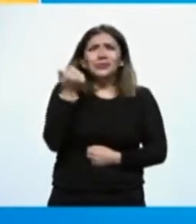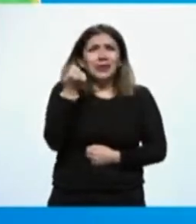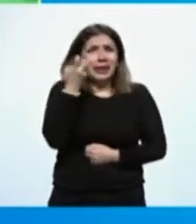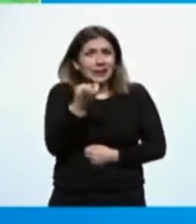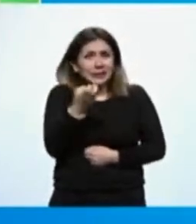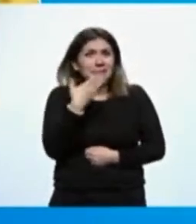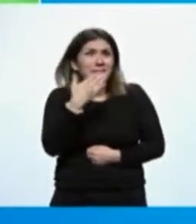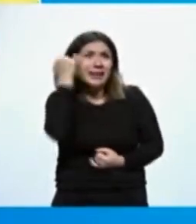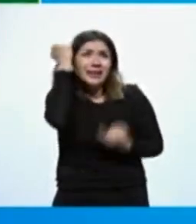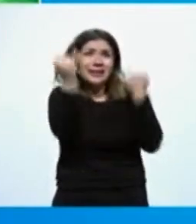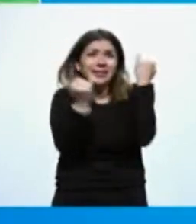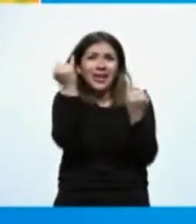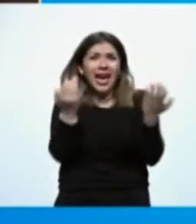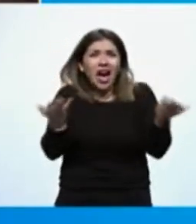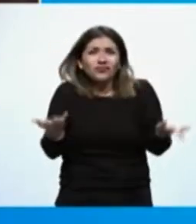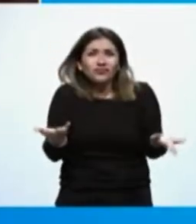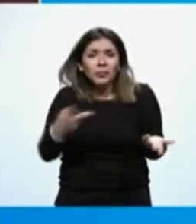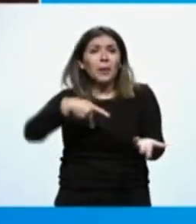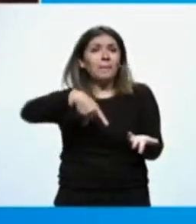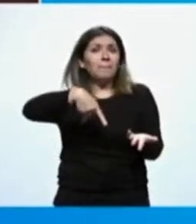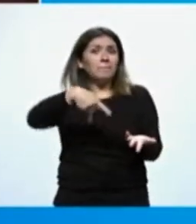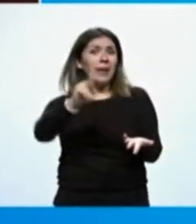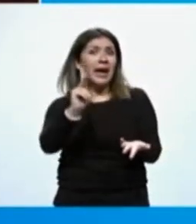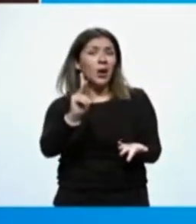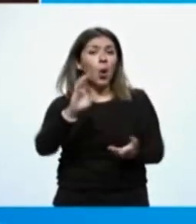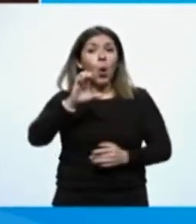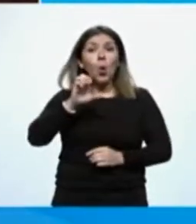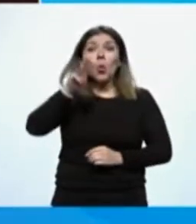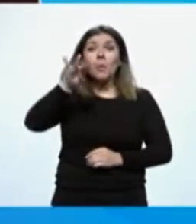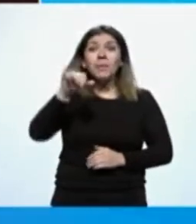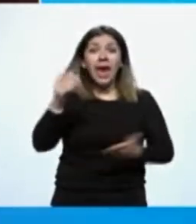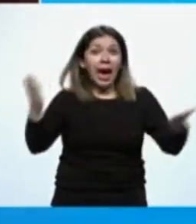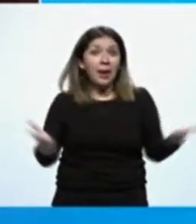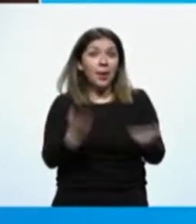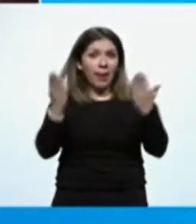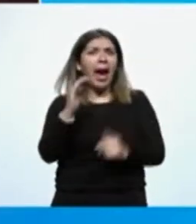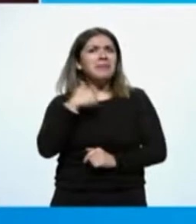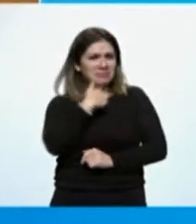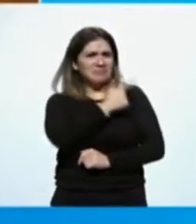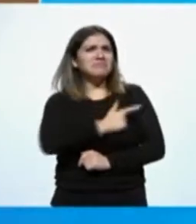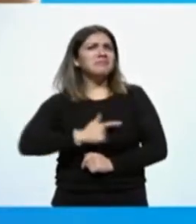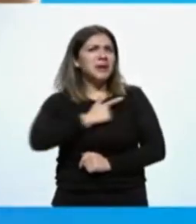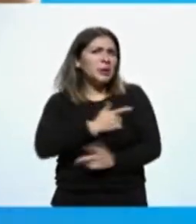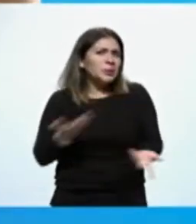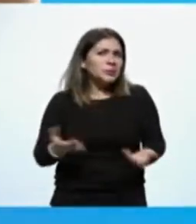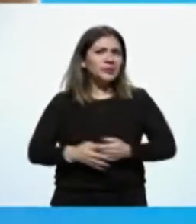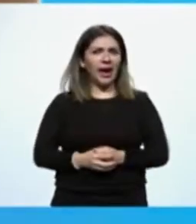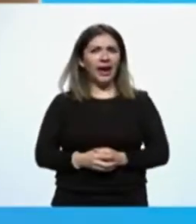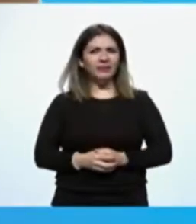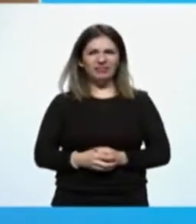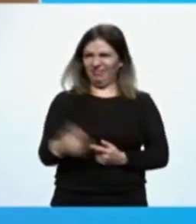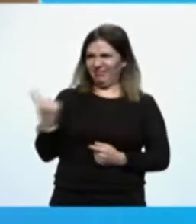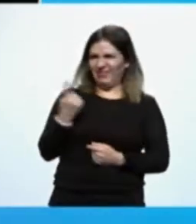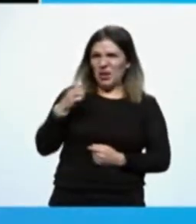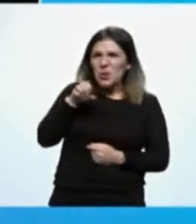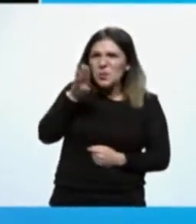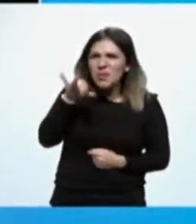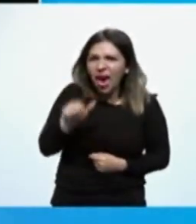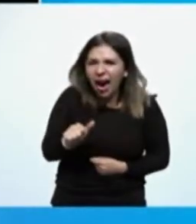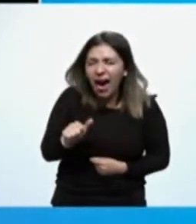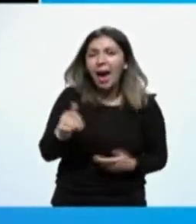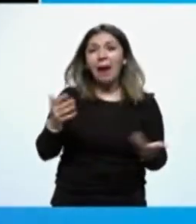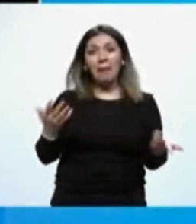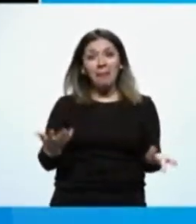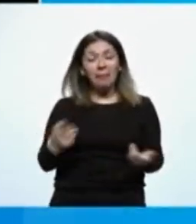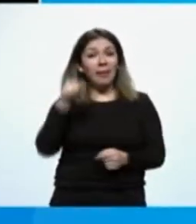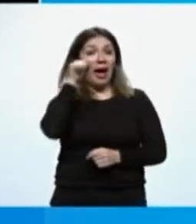esto sea una buena idea, pero la cumbia siempre me pone de buenas. ¿Cumbia? Stav